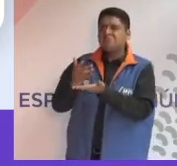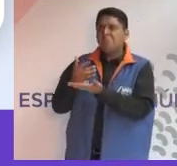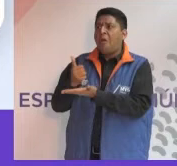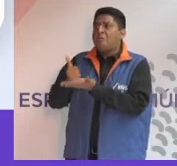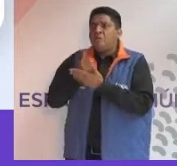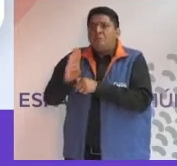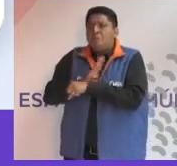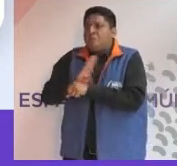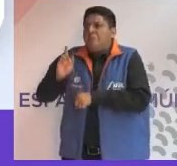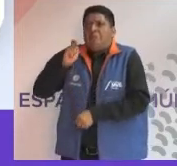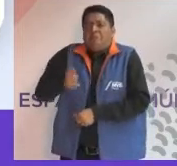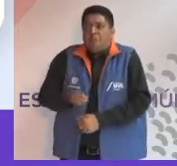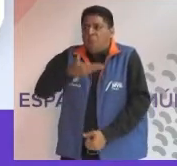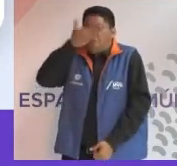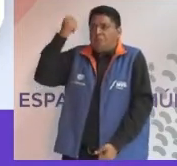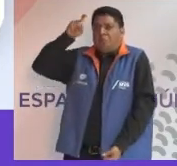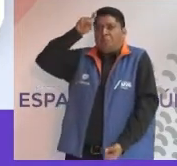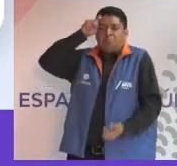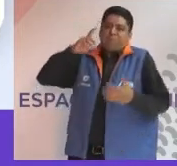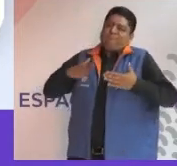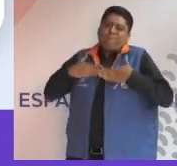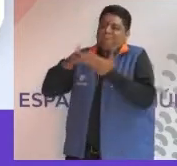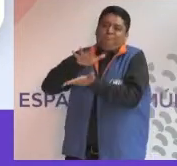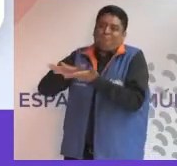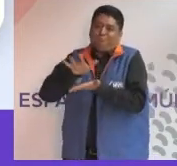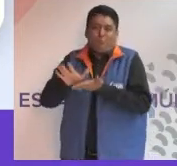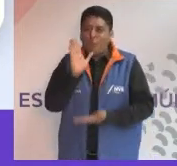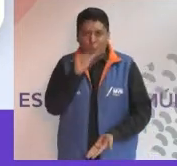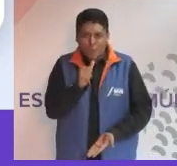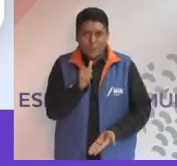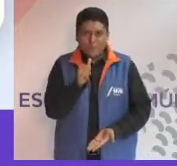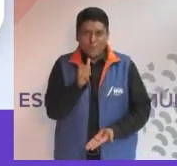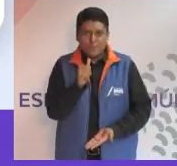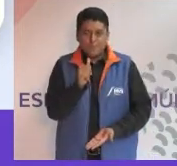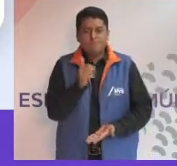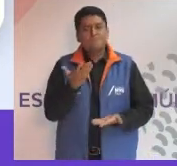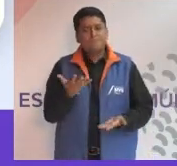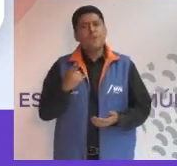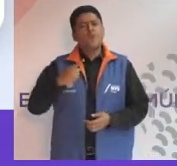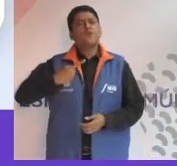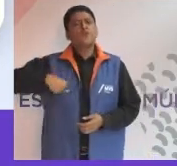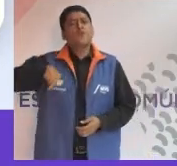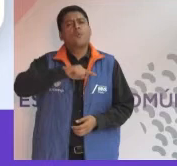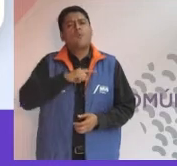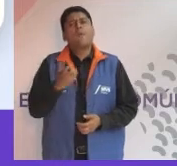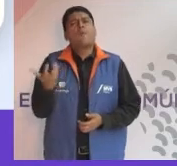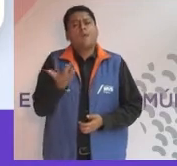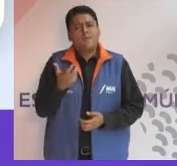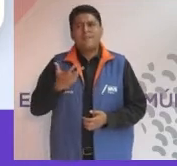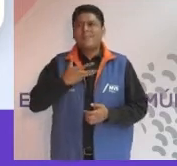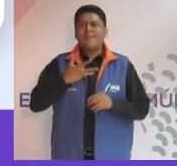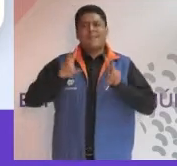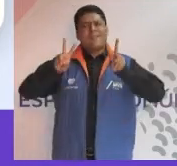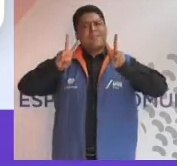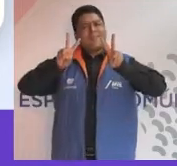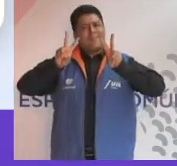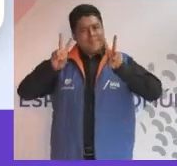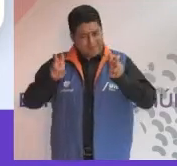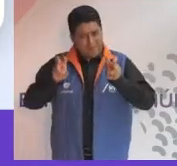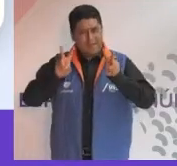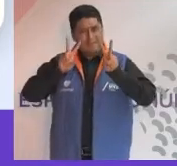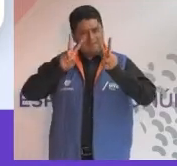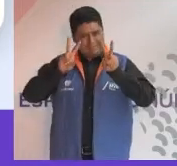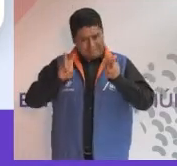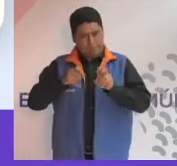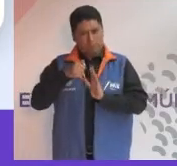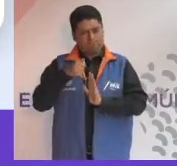de nosotros, pues tenemos una temática, si se quiere, un tanto abstracta, ¿no? A